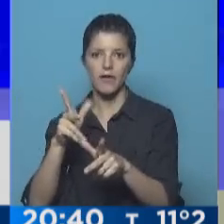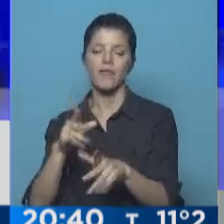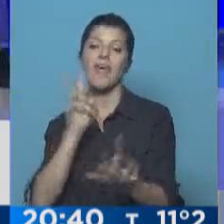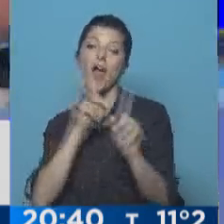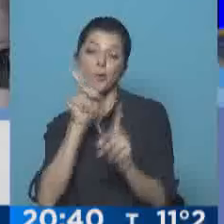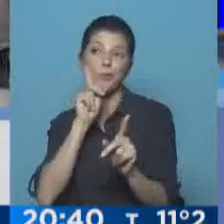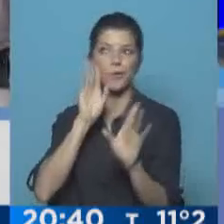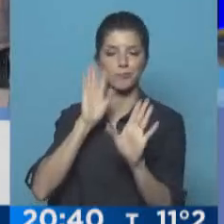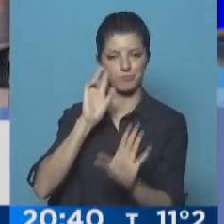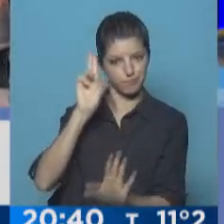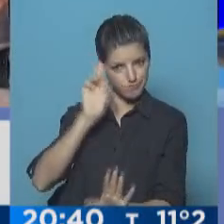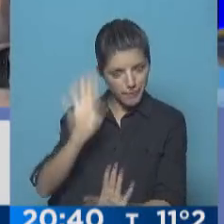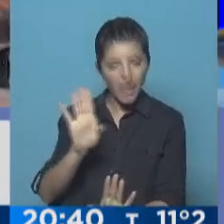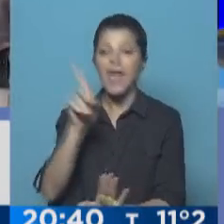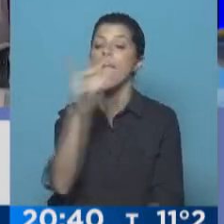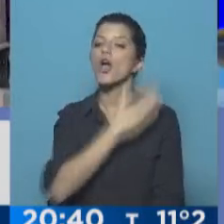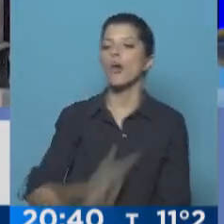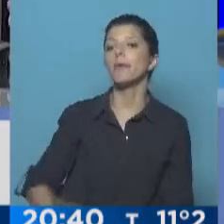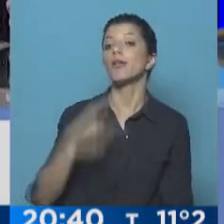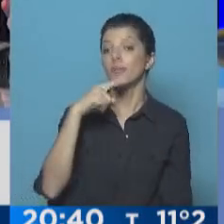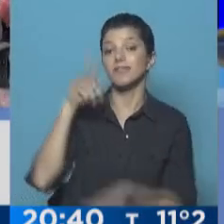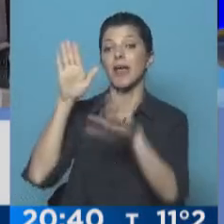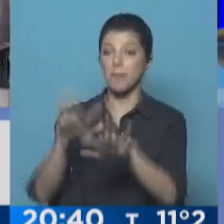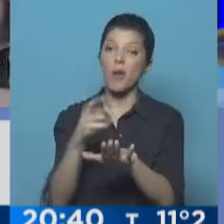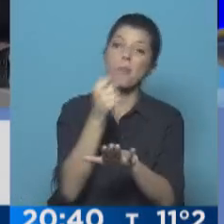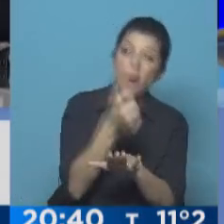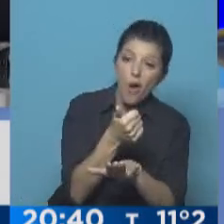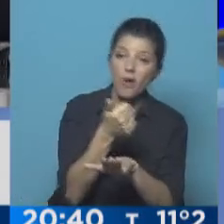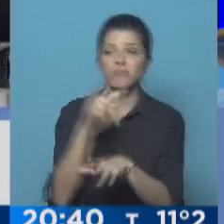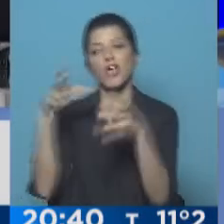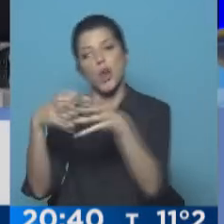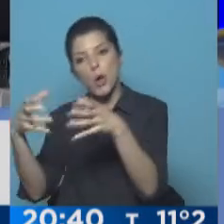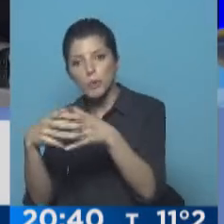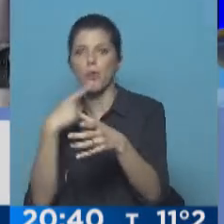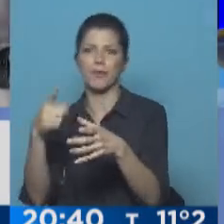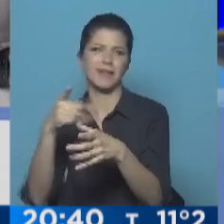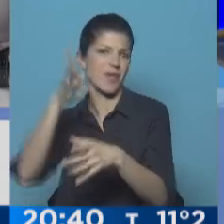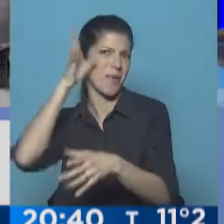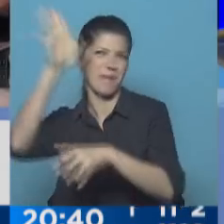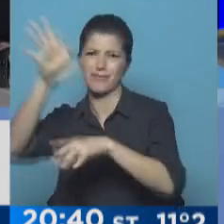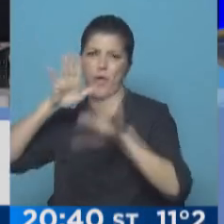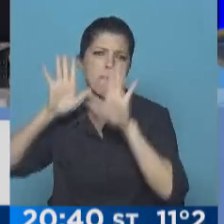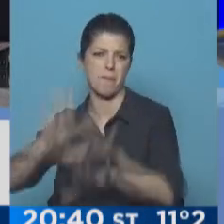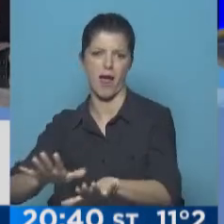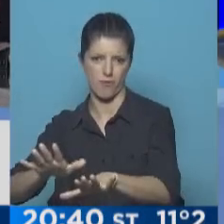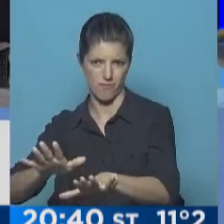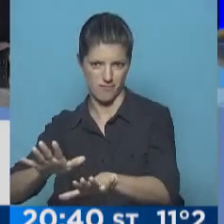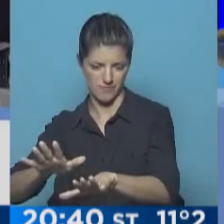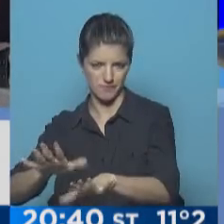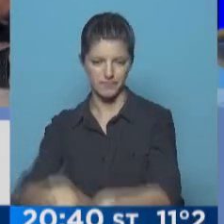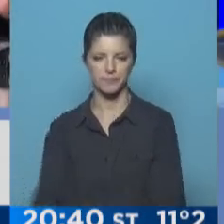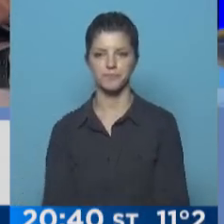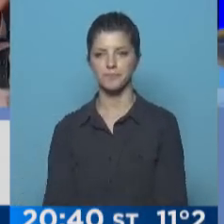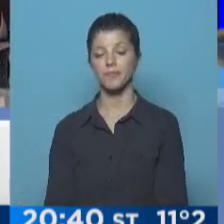acatamiento. Esto es, el gobierno dice que el paro fue muy pequeño y las diferentes organizaciones sociales dicen que fue mucho